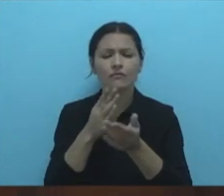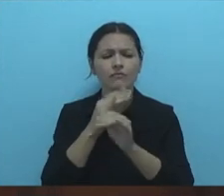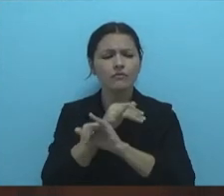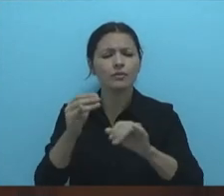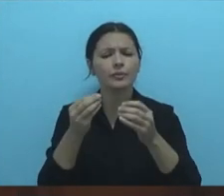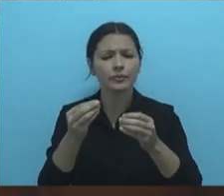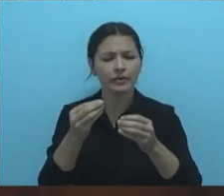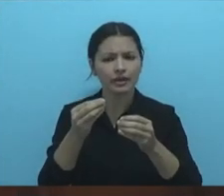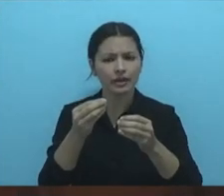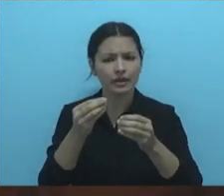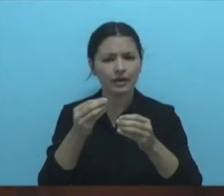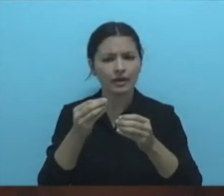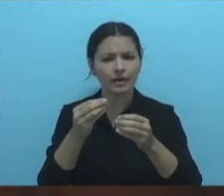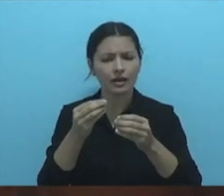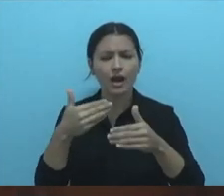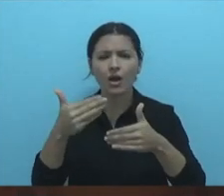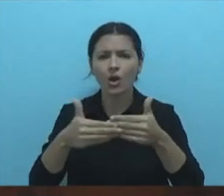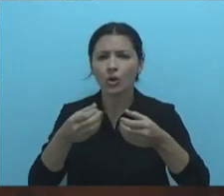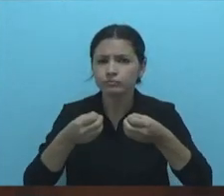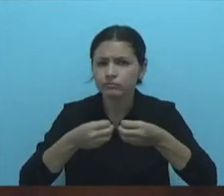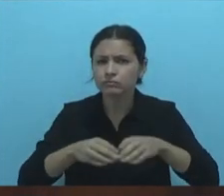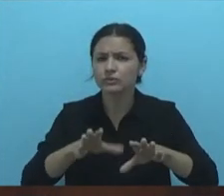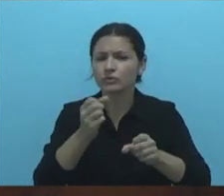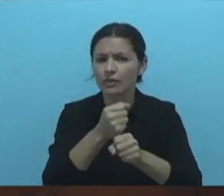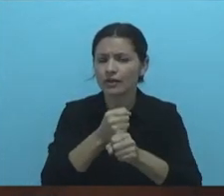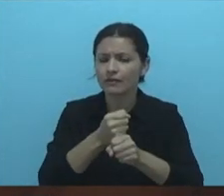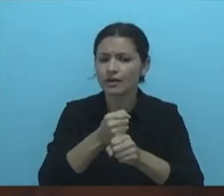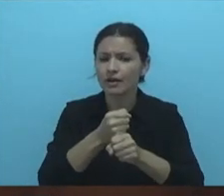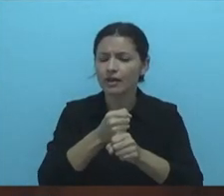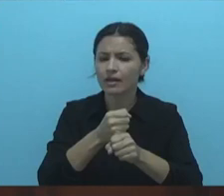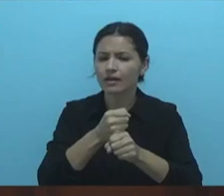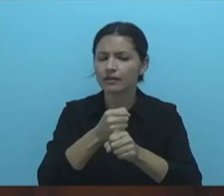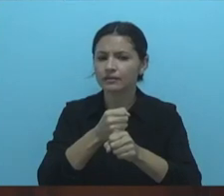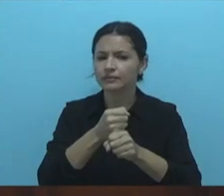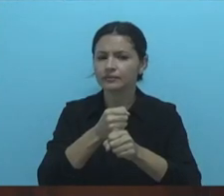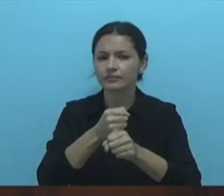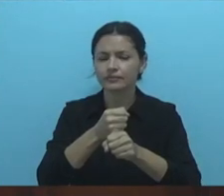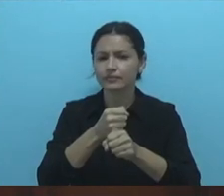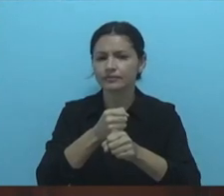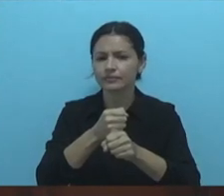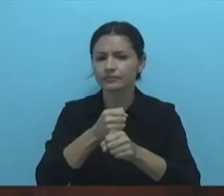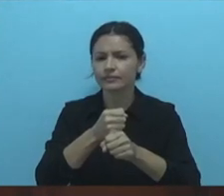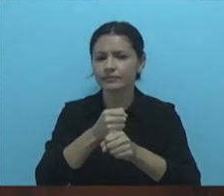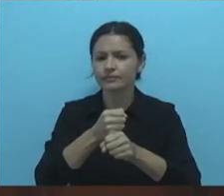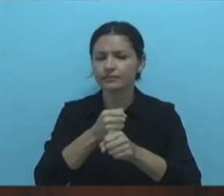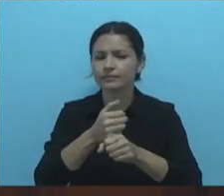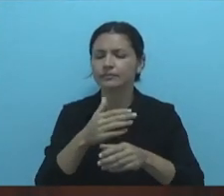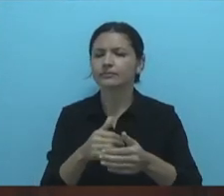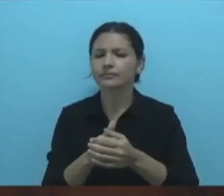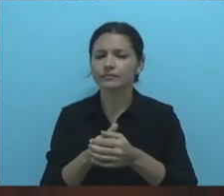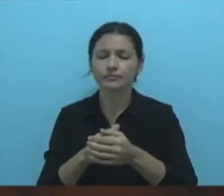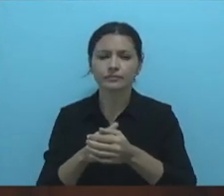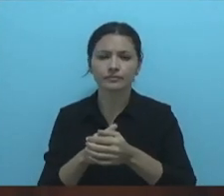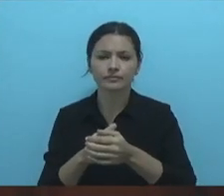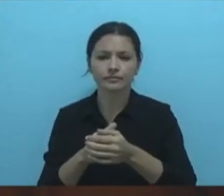los motivos por los cuales aún no arrancó la obra adjudicada por el decreto 663/23 de fecha 13 de